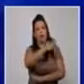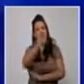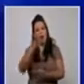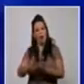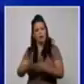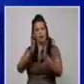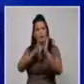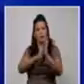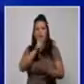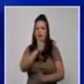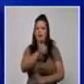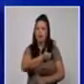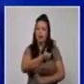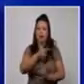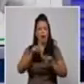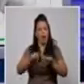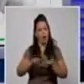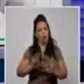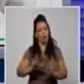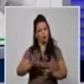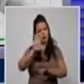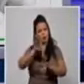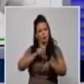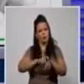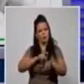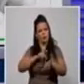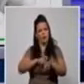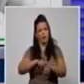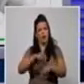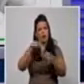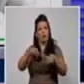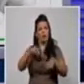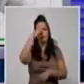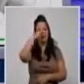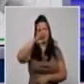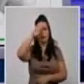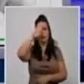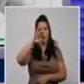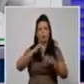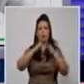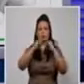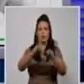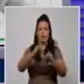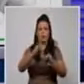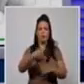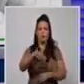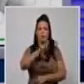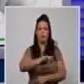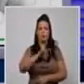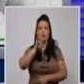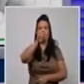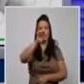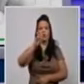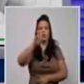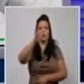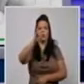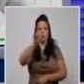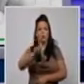una pausa, doctor. La nación reporta al cierre del día de ayer 906 nuevos